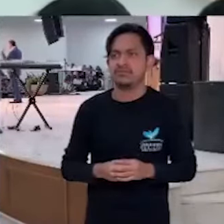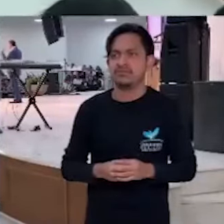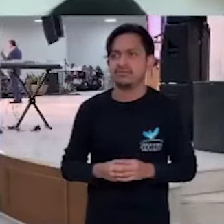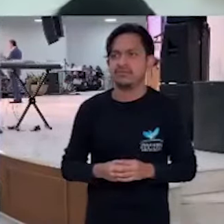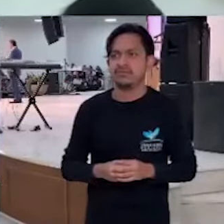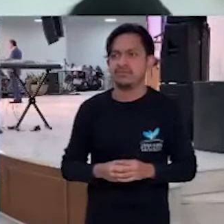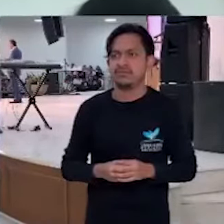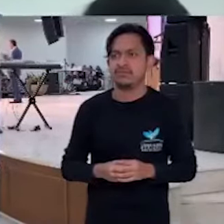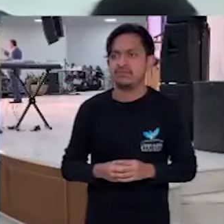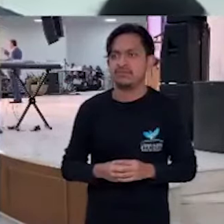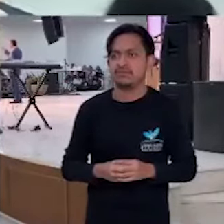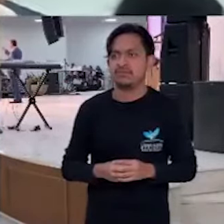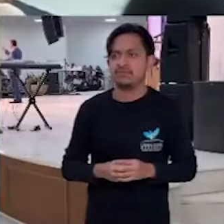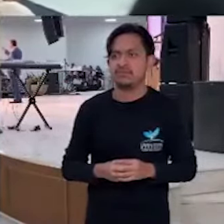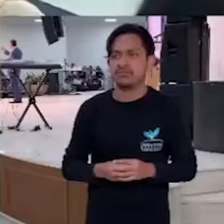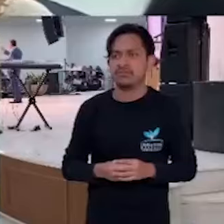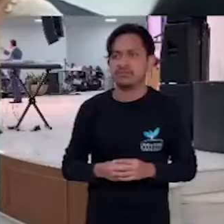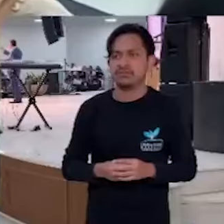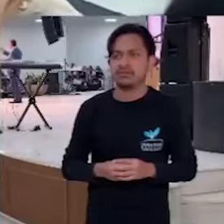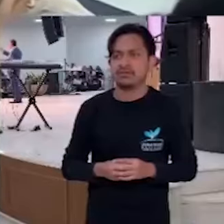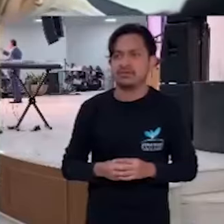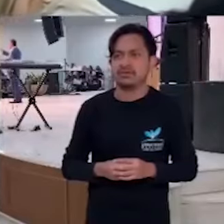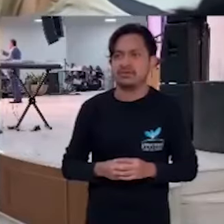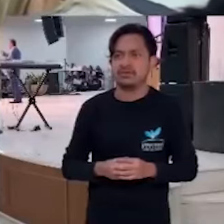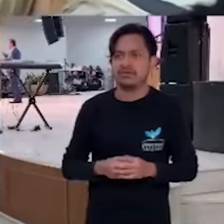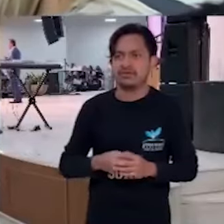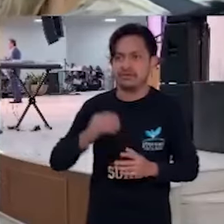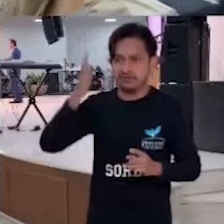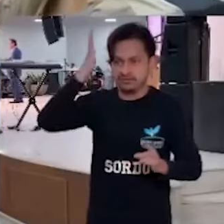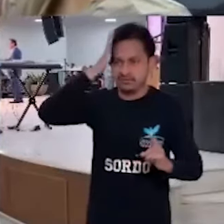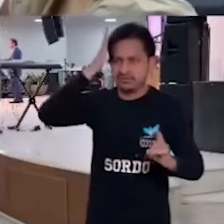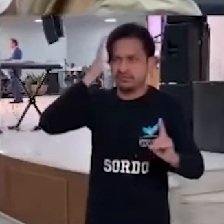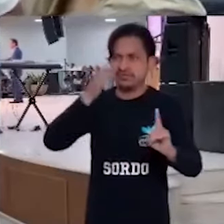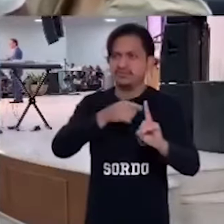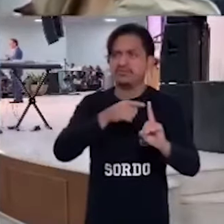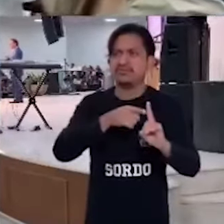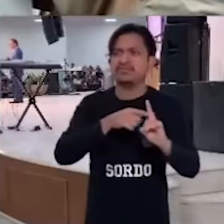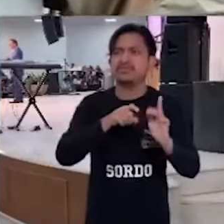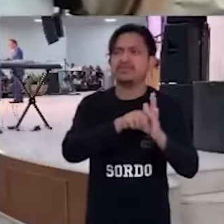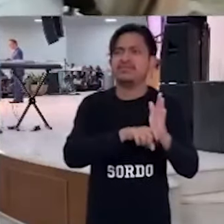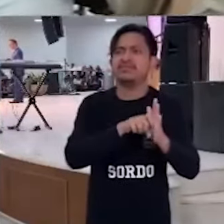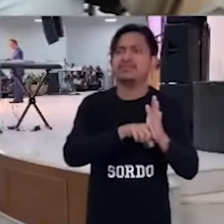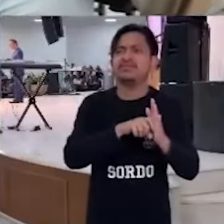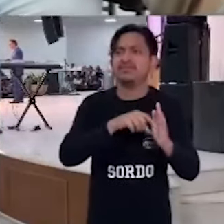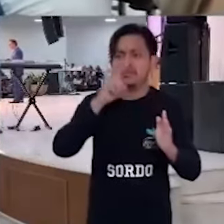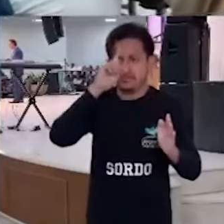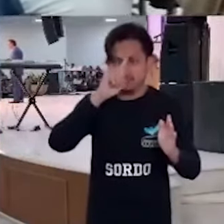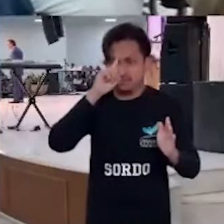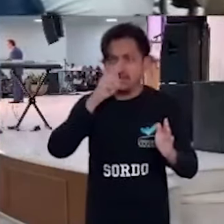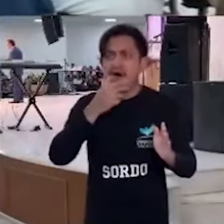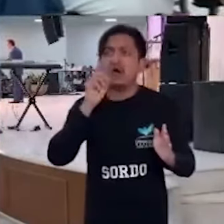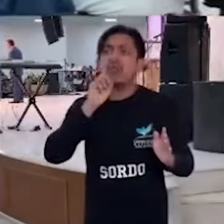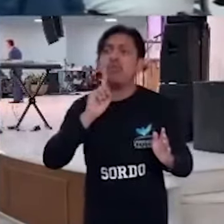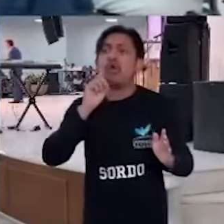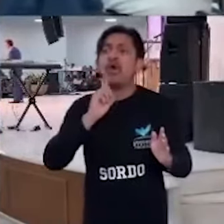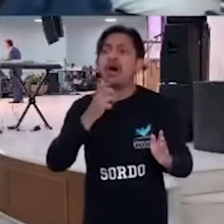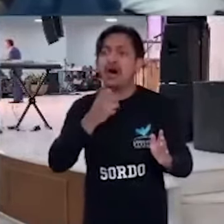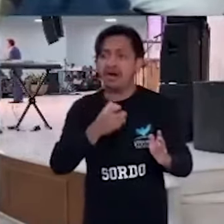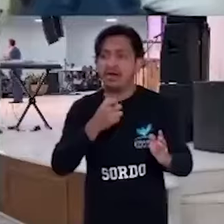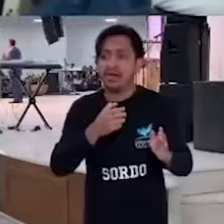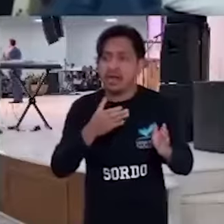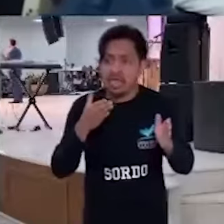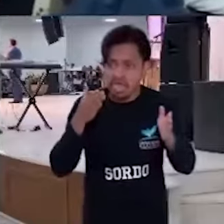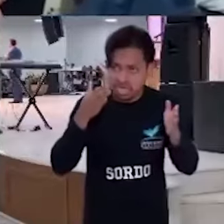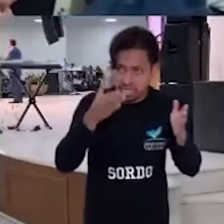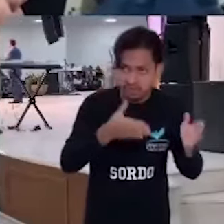Se me fue la palabra cuando tú haces un trabajo y tu definición de labores, ¿no? Eso está dentro de nuestra definición de labores: ministrar,